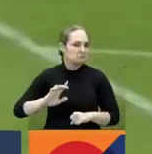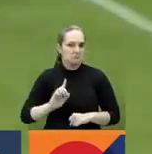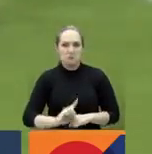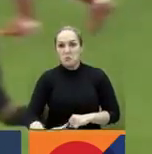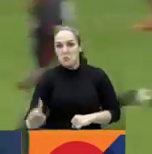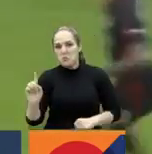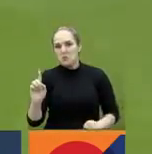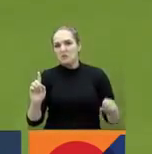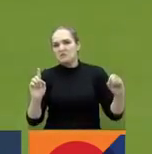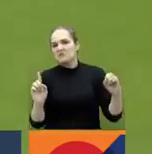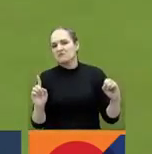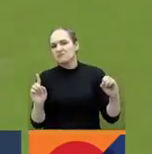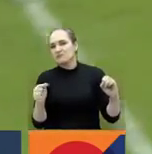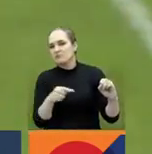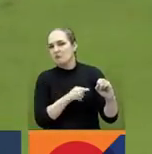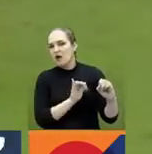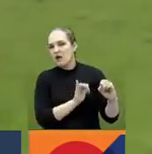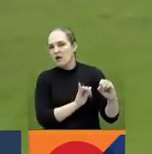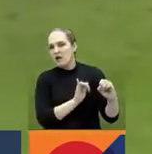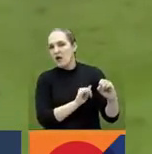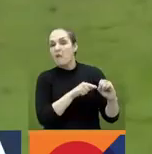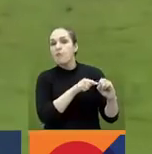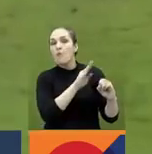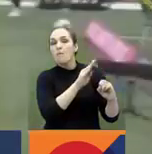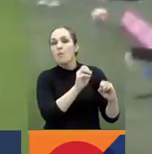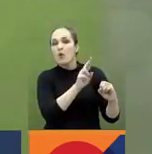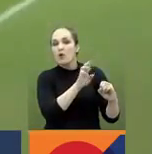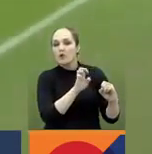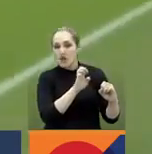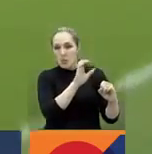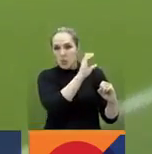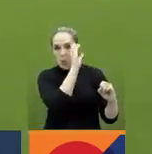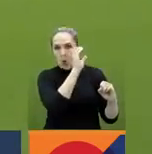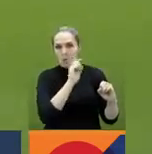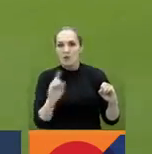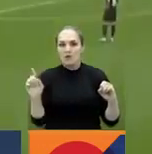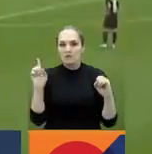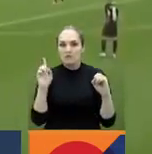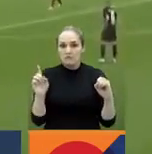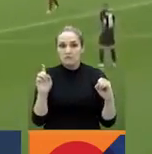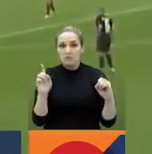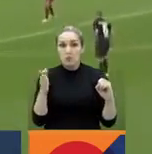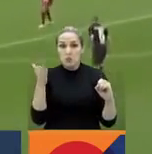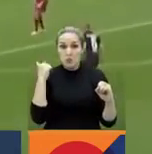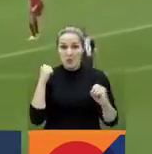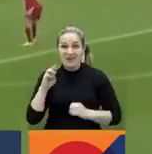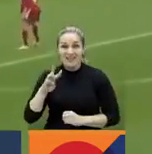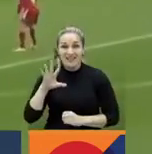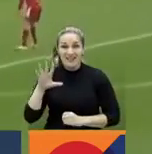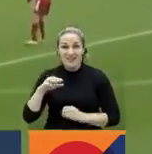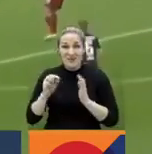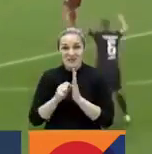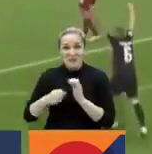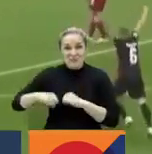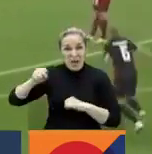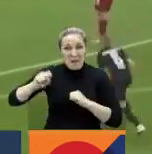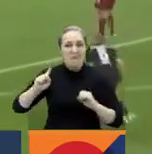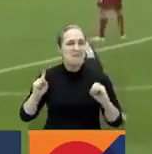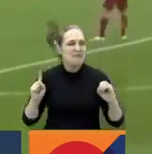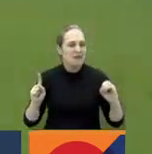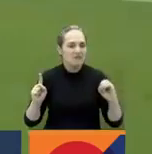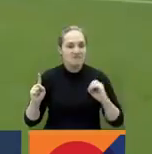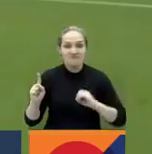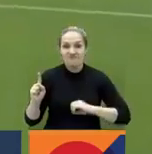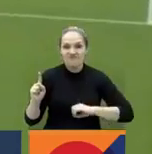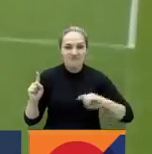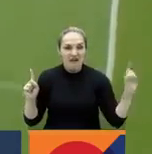con esta anotación de Leon Goretzka frente al poderoso Bayern Múnich. Le quitaron un invicto de 35 partidos. Impresionante.